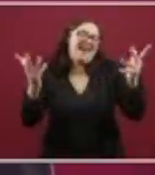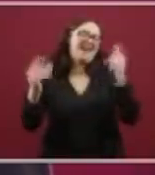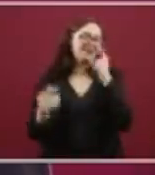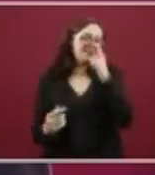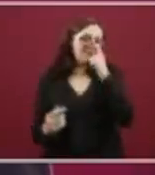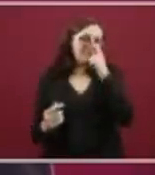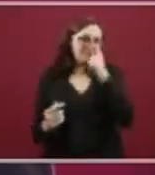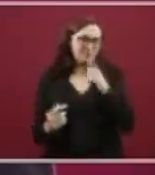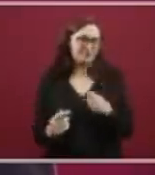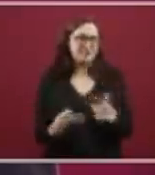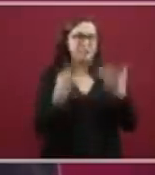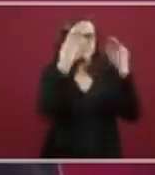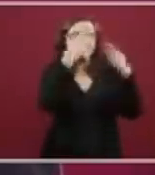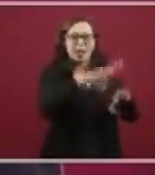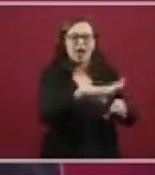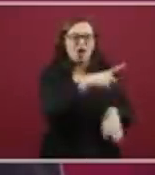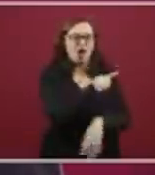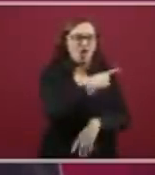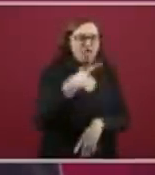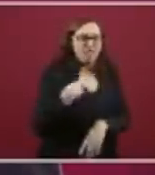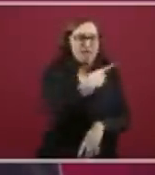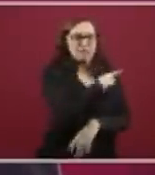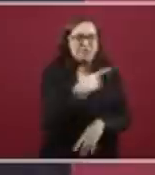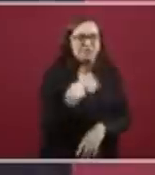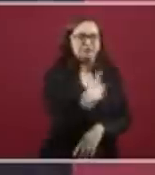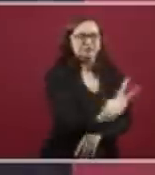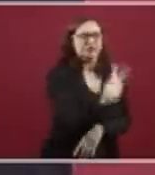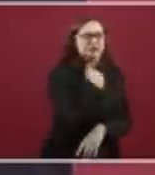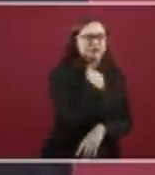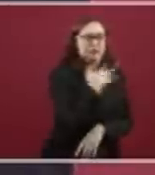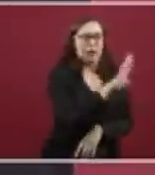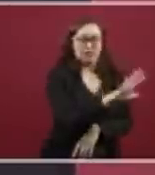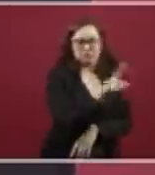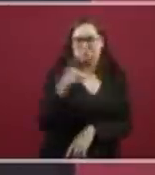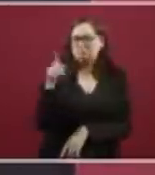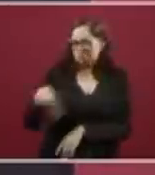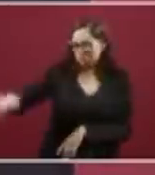las deudas privadas en deuda pública.